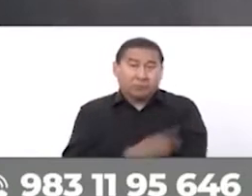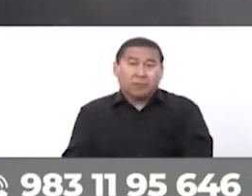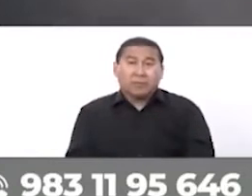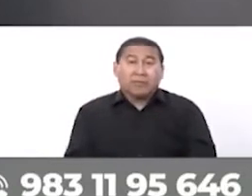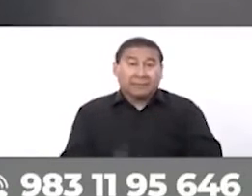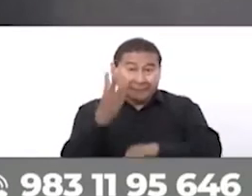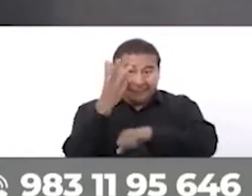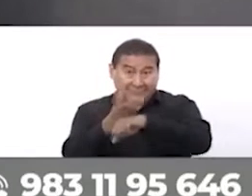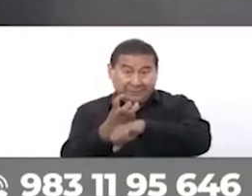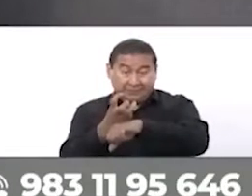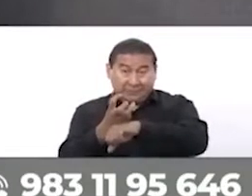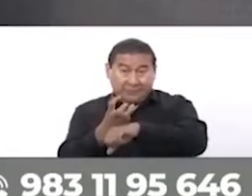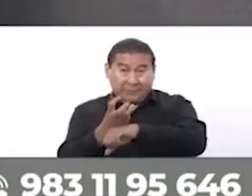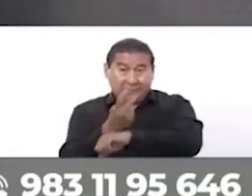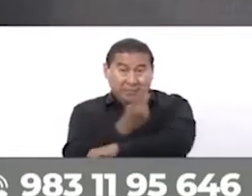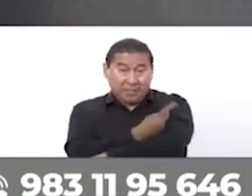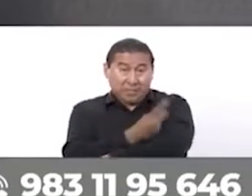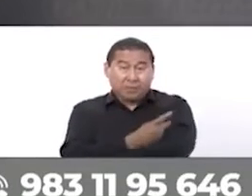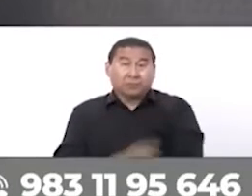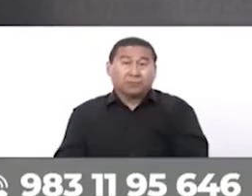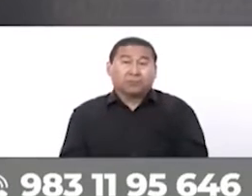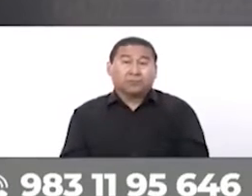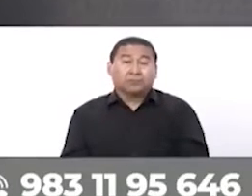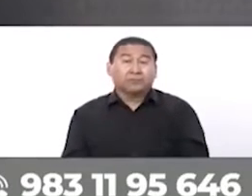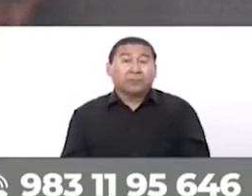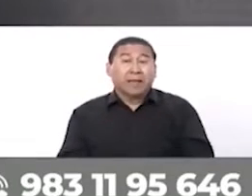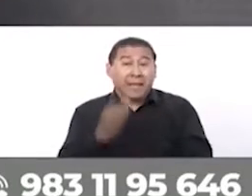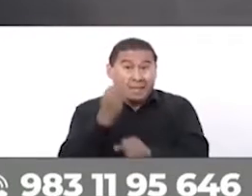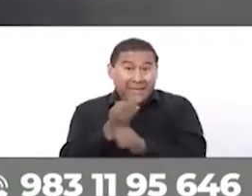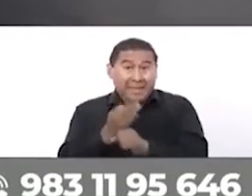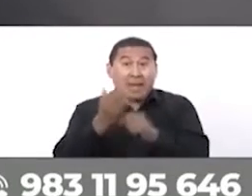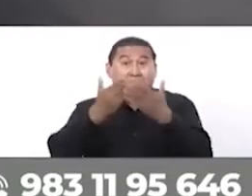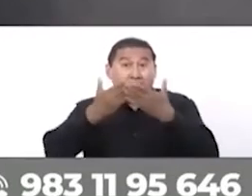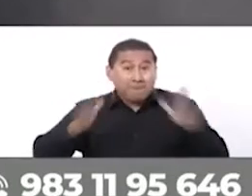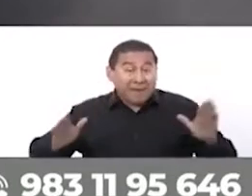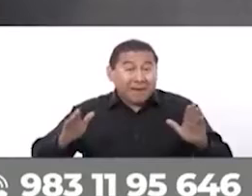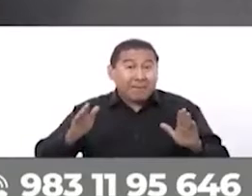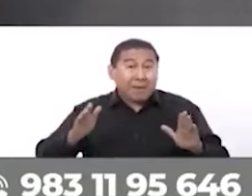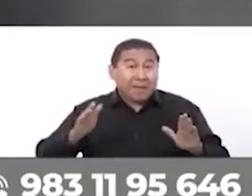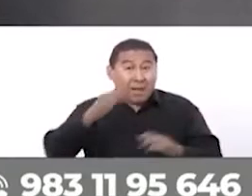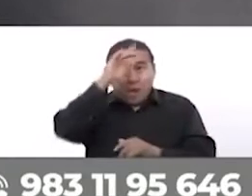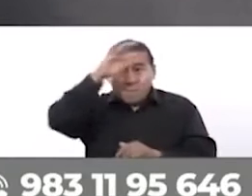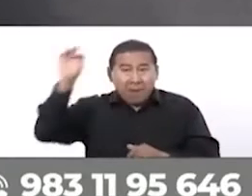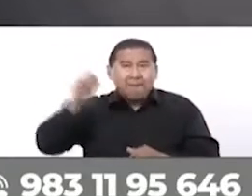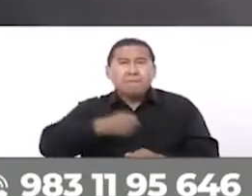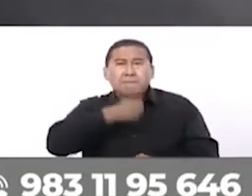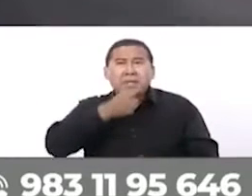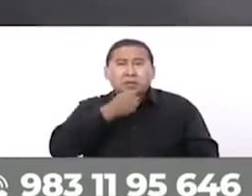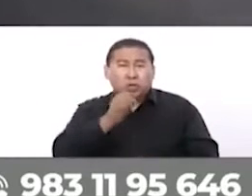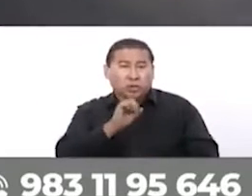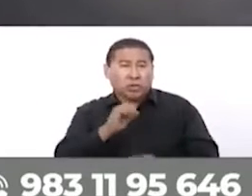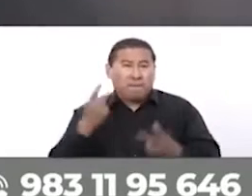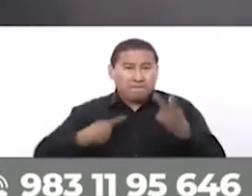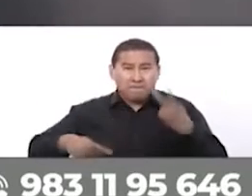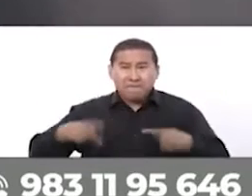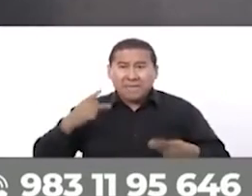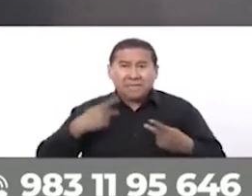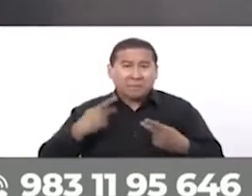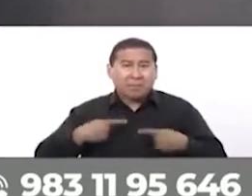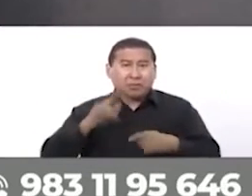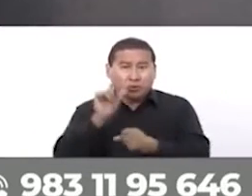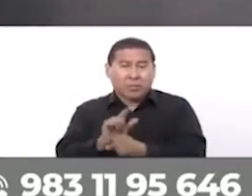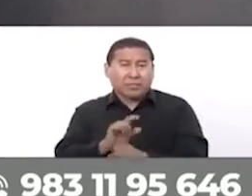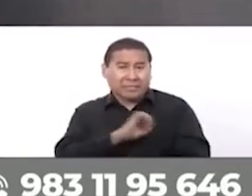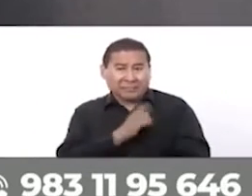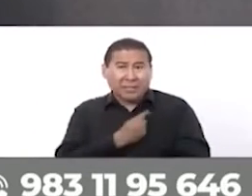tercera dosis dosis de refuerzo ahora la apertura para adultos mayores y personal de salud de la cuarta dosis